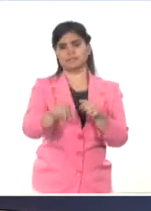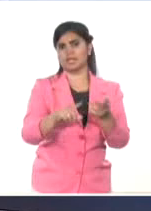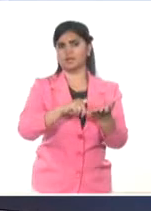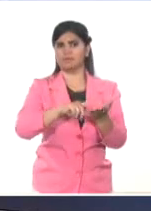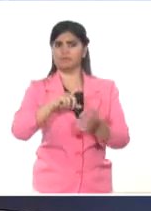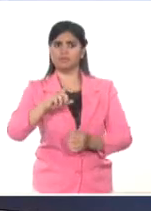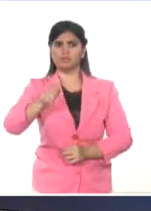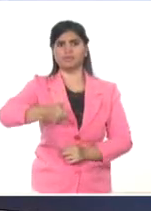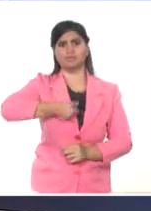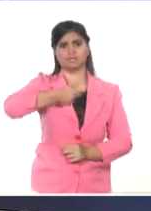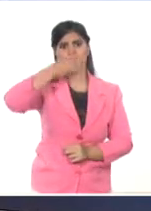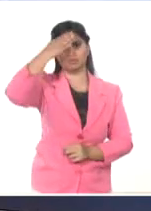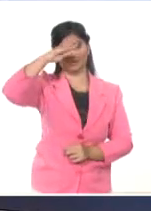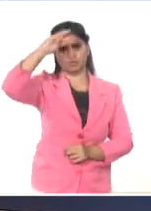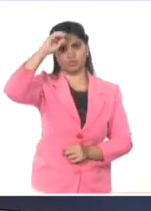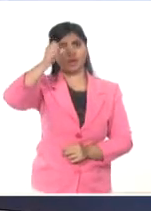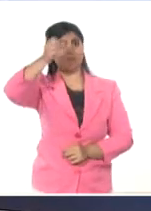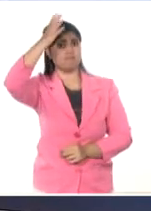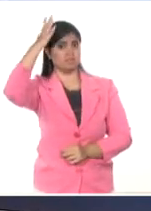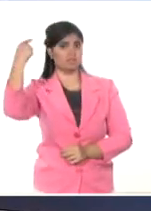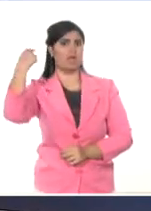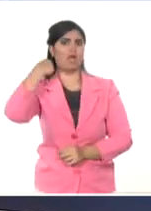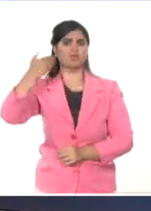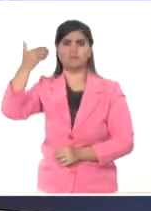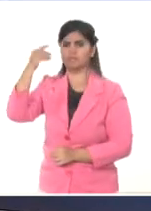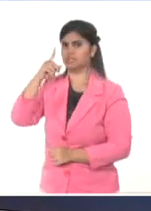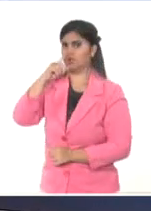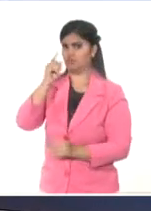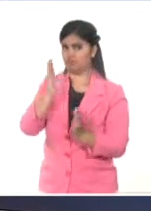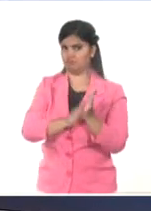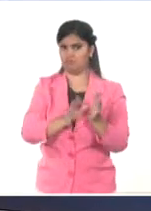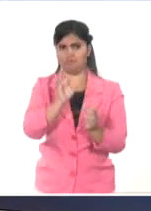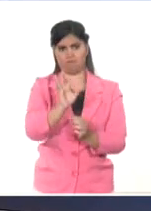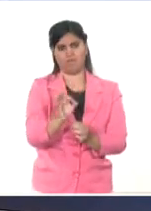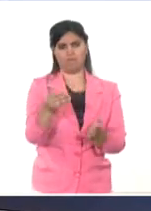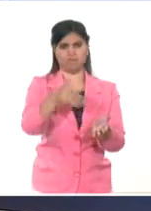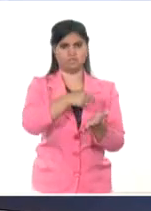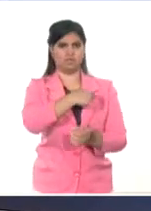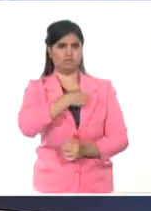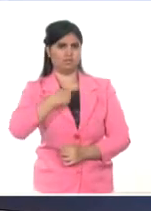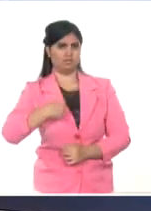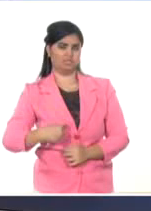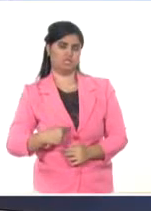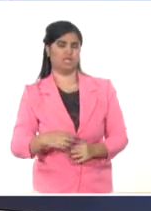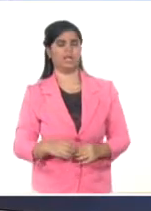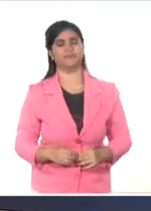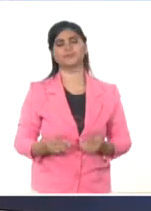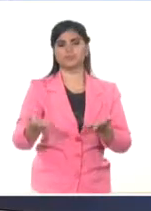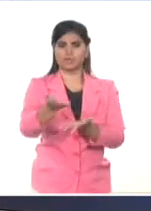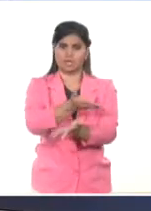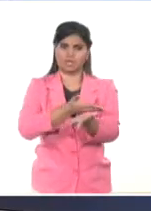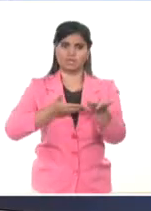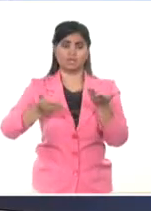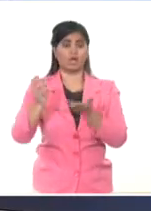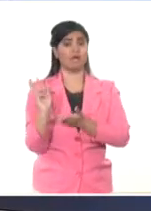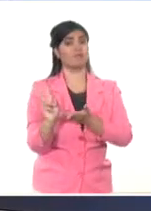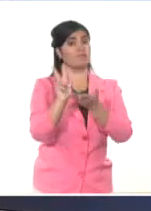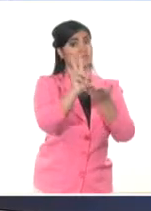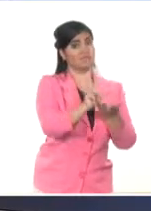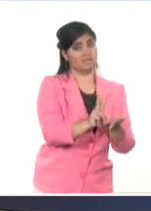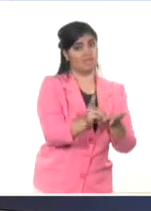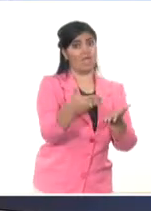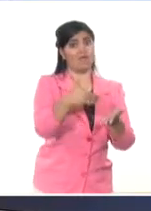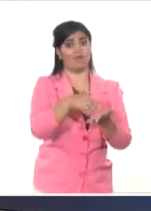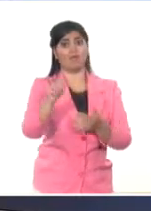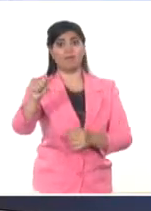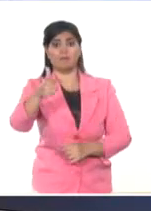y presidente de la República de Cuba, Miguel Díaz-Canel Bermúdez, a la Nación Oriental. El intercambio forma parte de la visita que realiza el